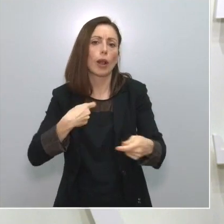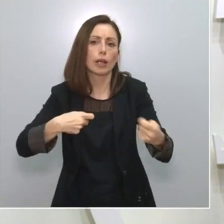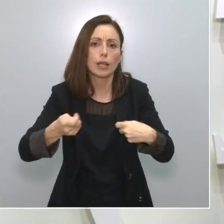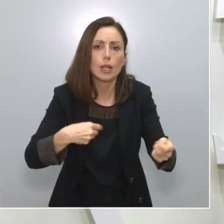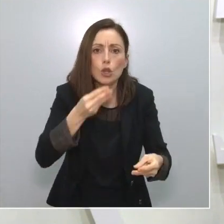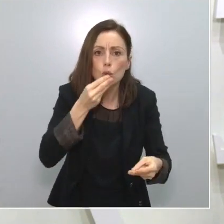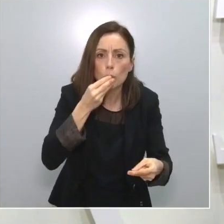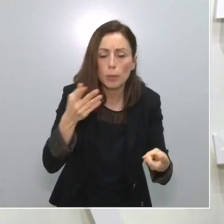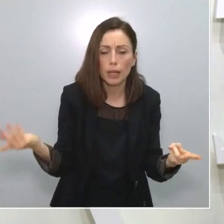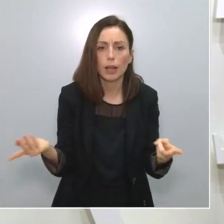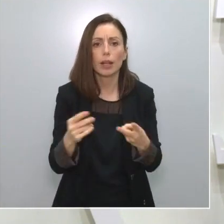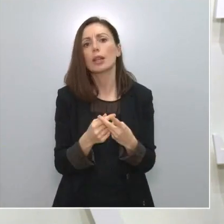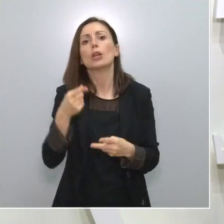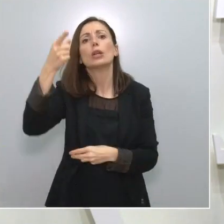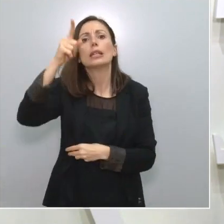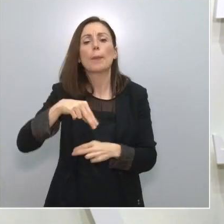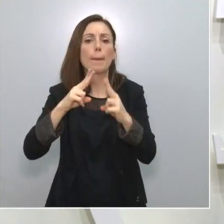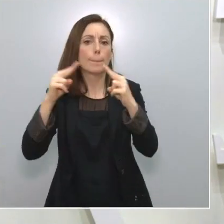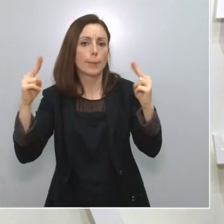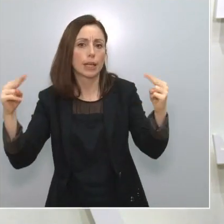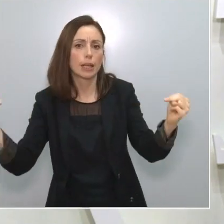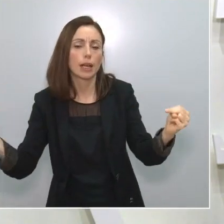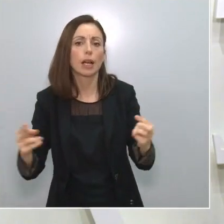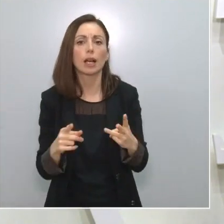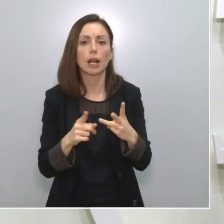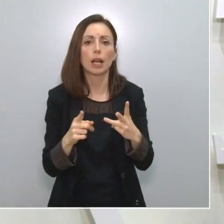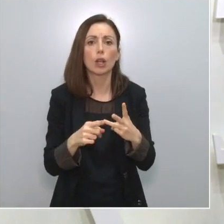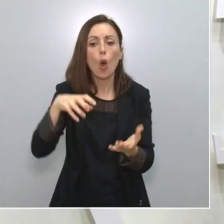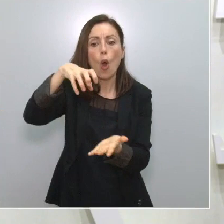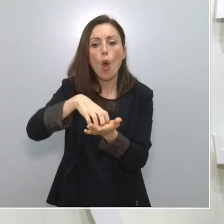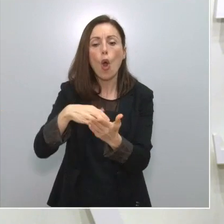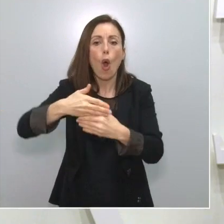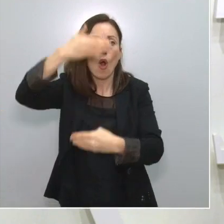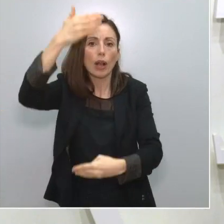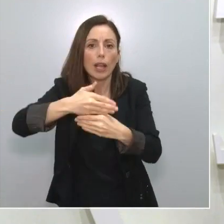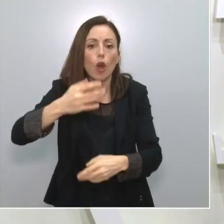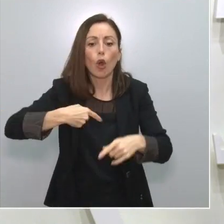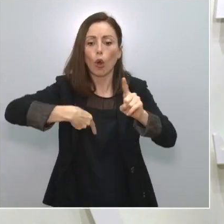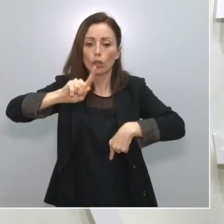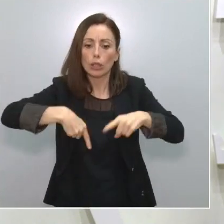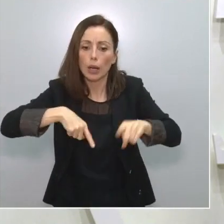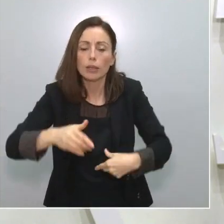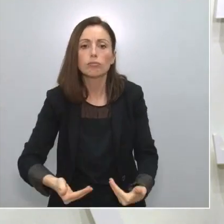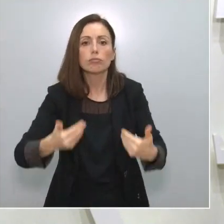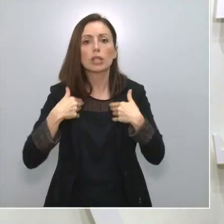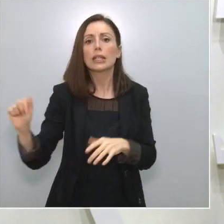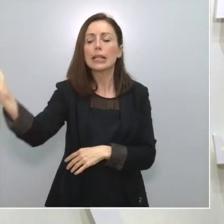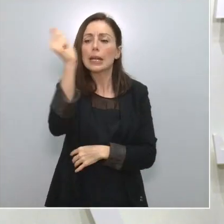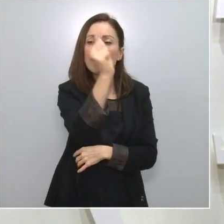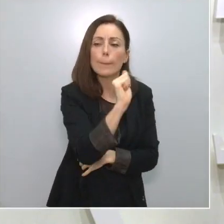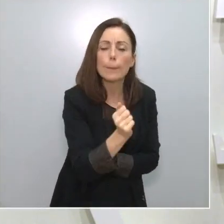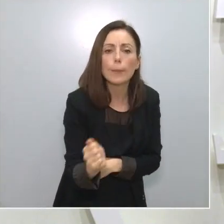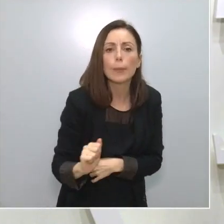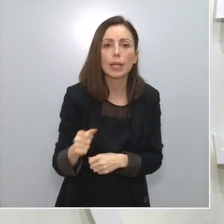de tiendas de alimentación y de mercados, a los kiosqueros, los transportistas, los encargados de la limpieza,